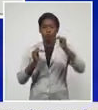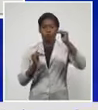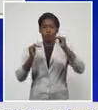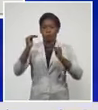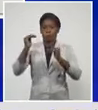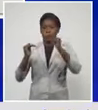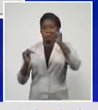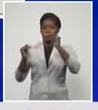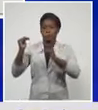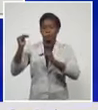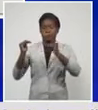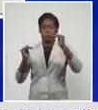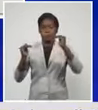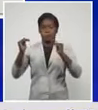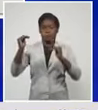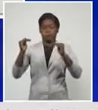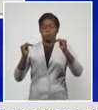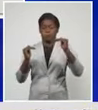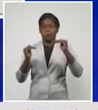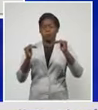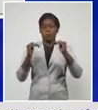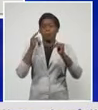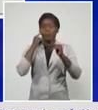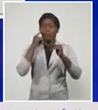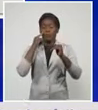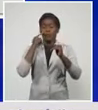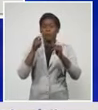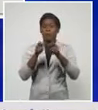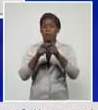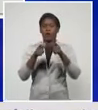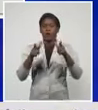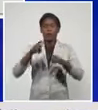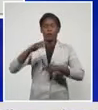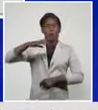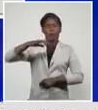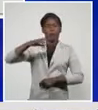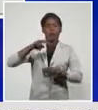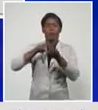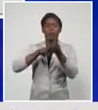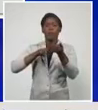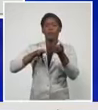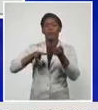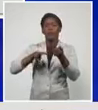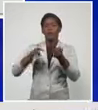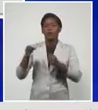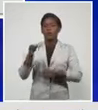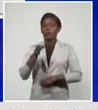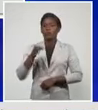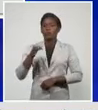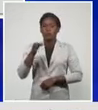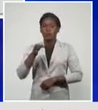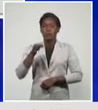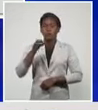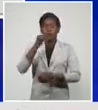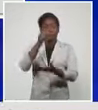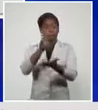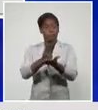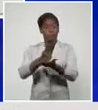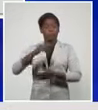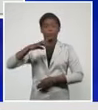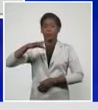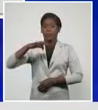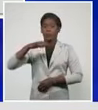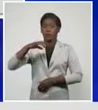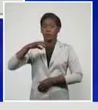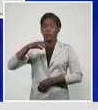43,4%, ya la provincia de Pinar del Río, con el municipio de Pinar del Río, que era el que